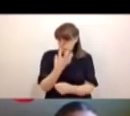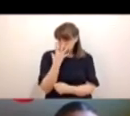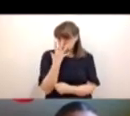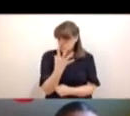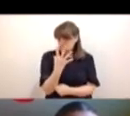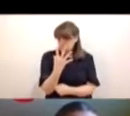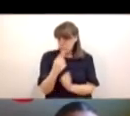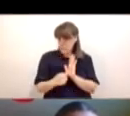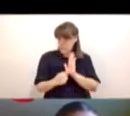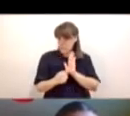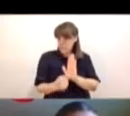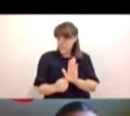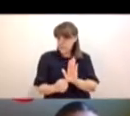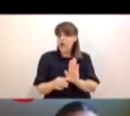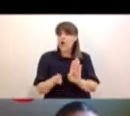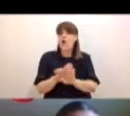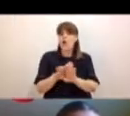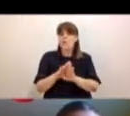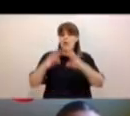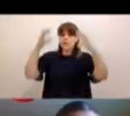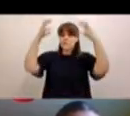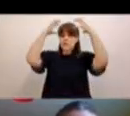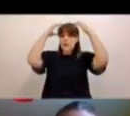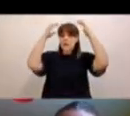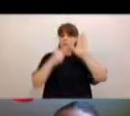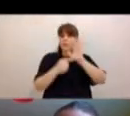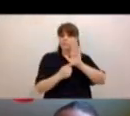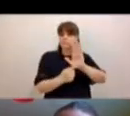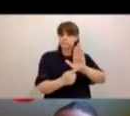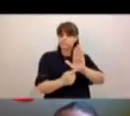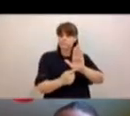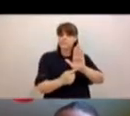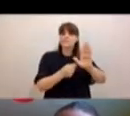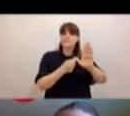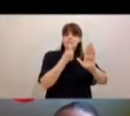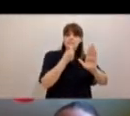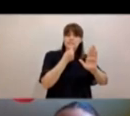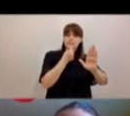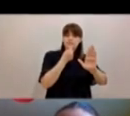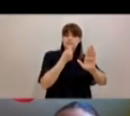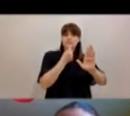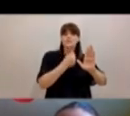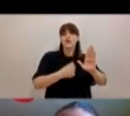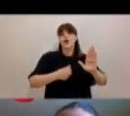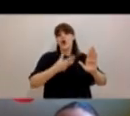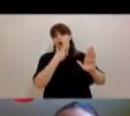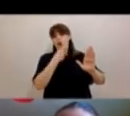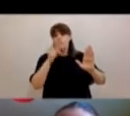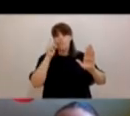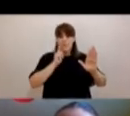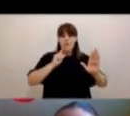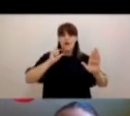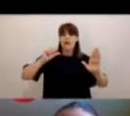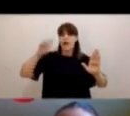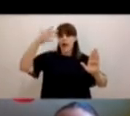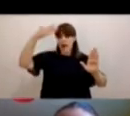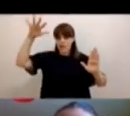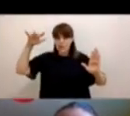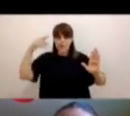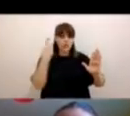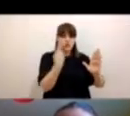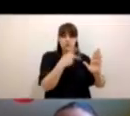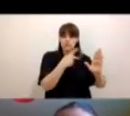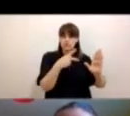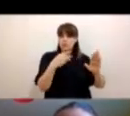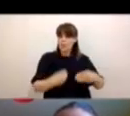cómo se ve el cerebro de niñas niños y adultos que sufrieron maltrato en los primeros años de vida esto es un estudio que es